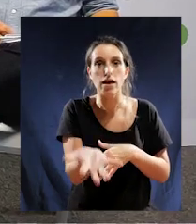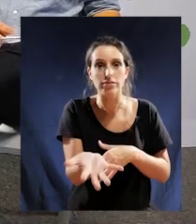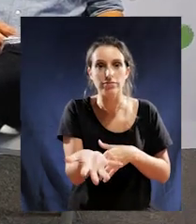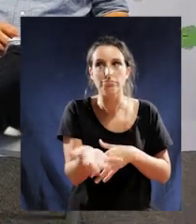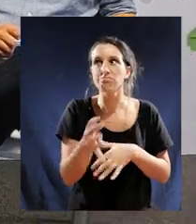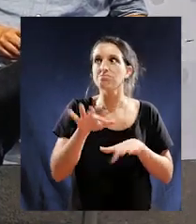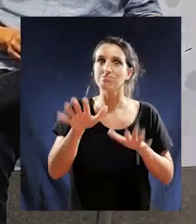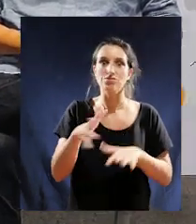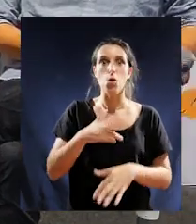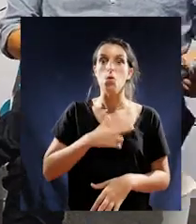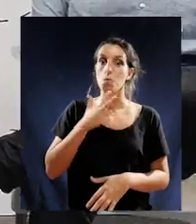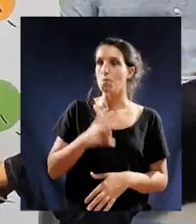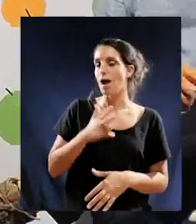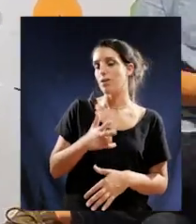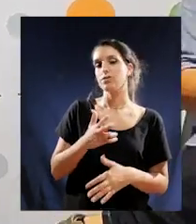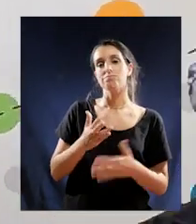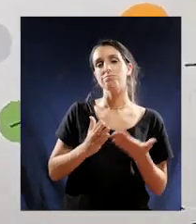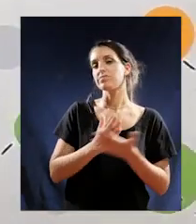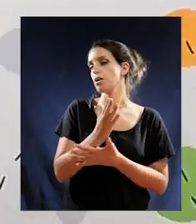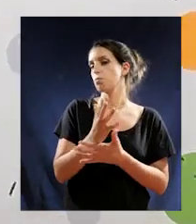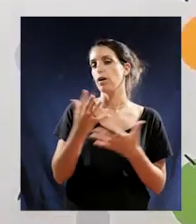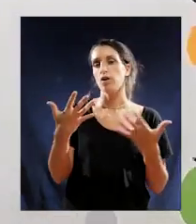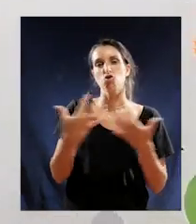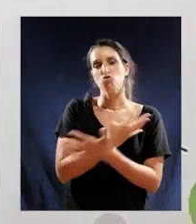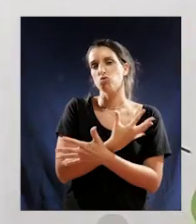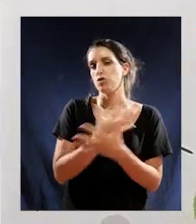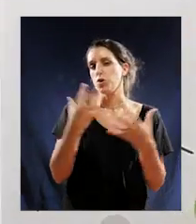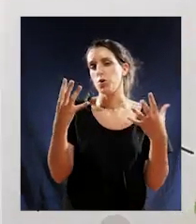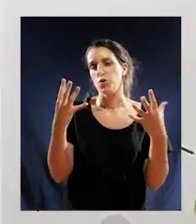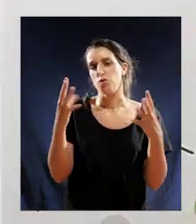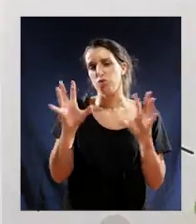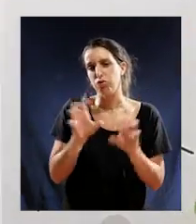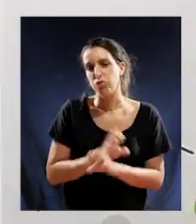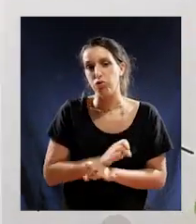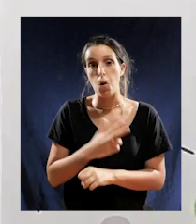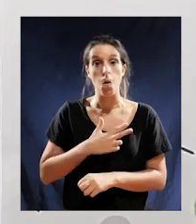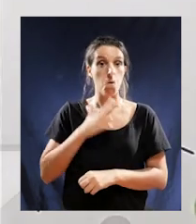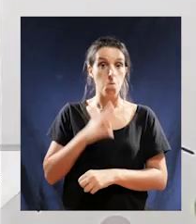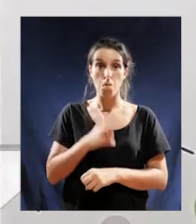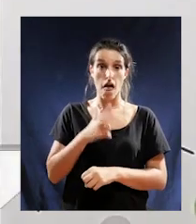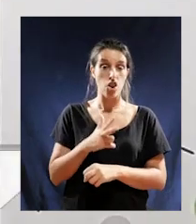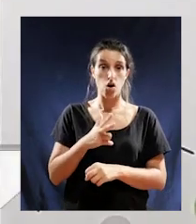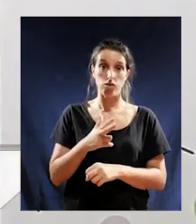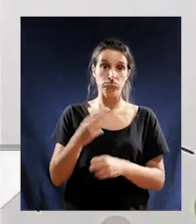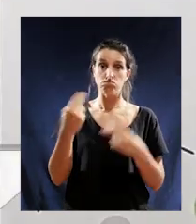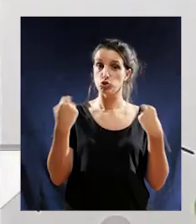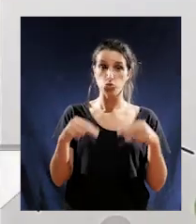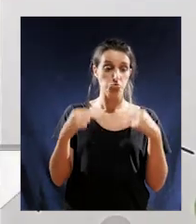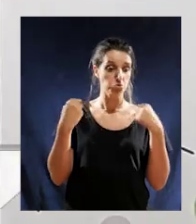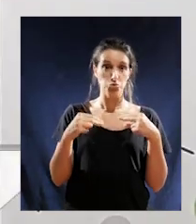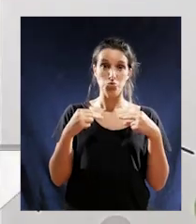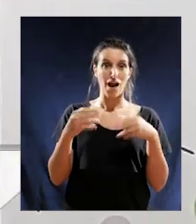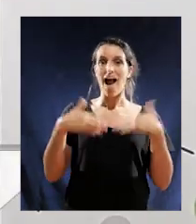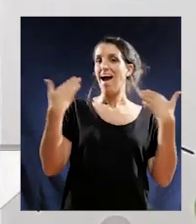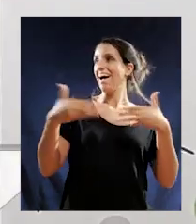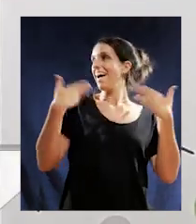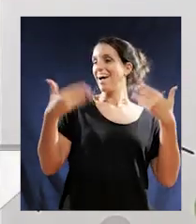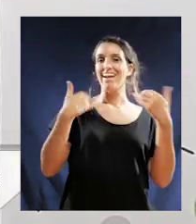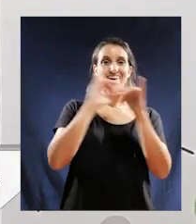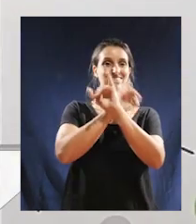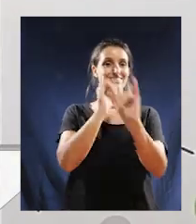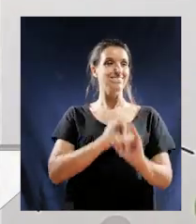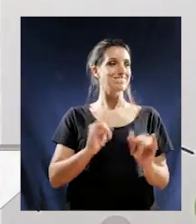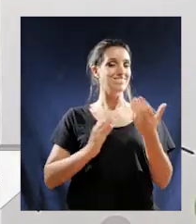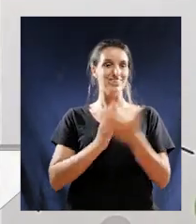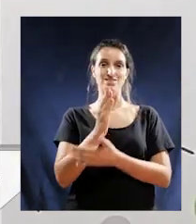para recordarnos que los humanos transitamos con frecuencia experiencias hostiles la vida de los humanos